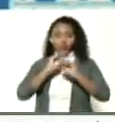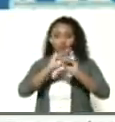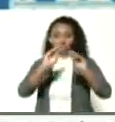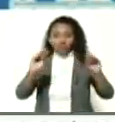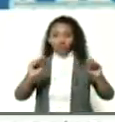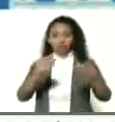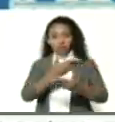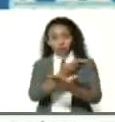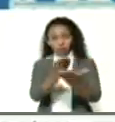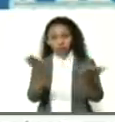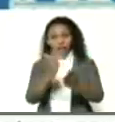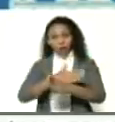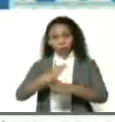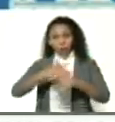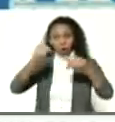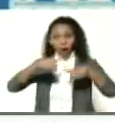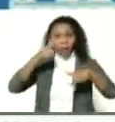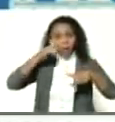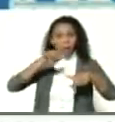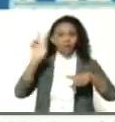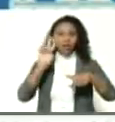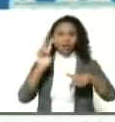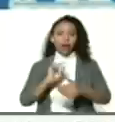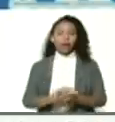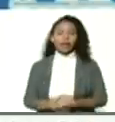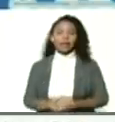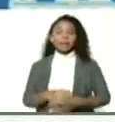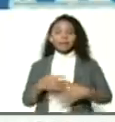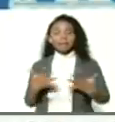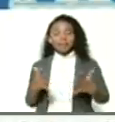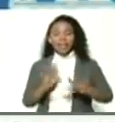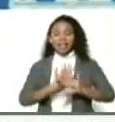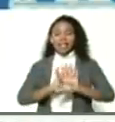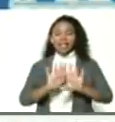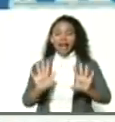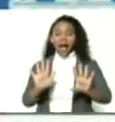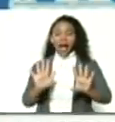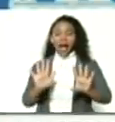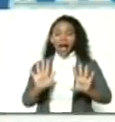que tenemos que darle hoy al pueblo de Venezuela es que ya Venezuela,